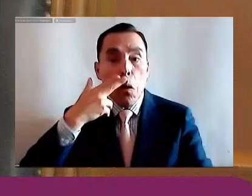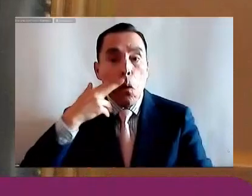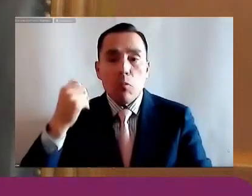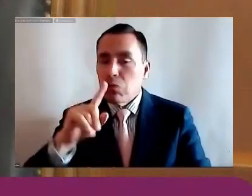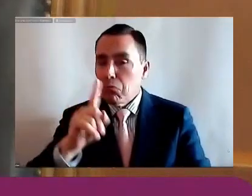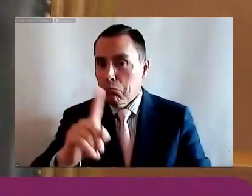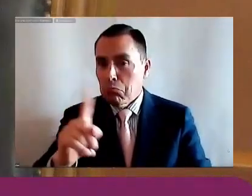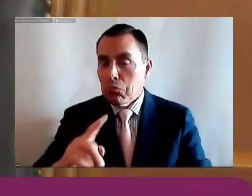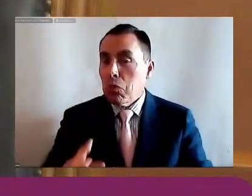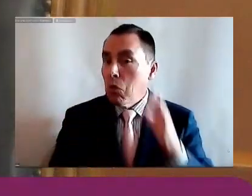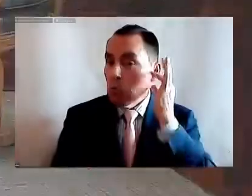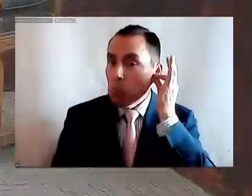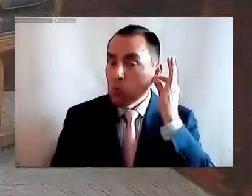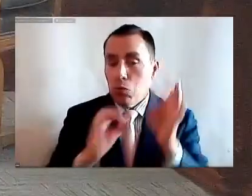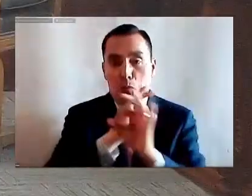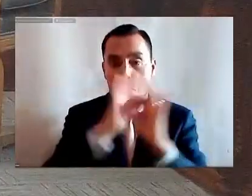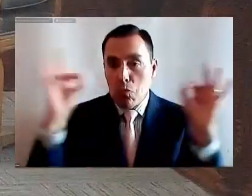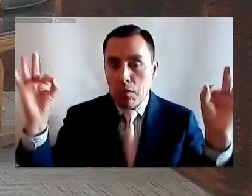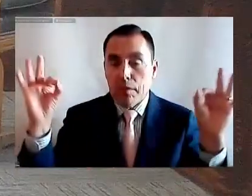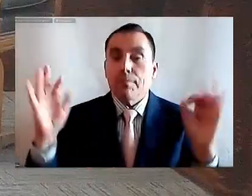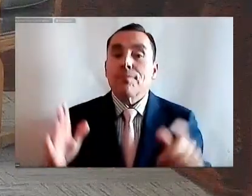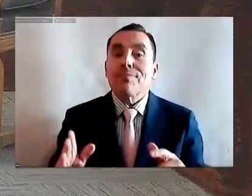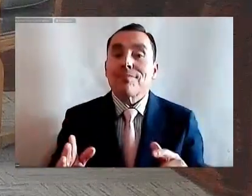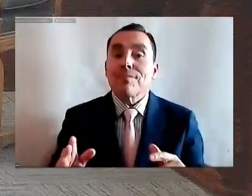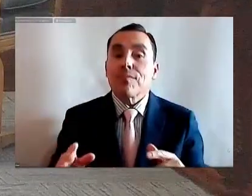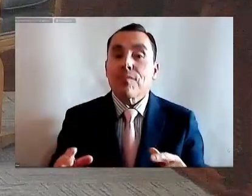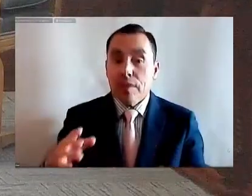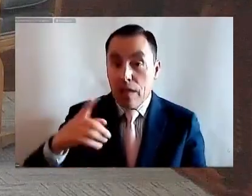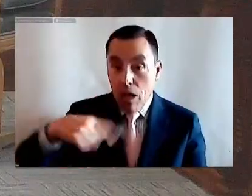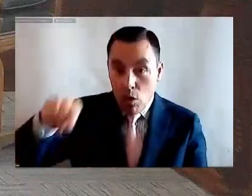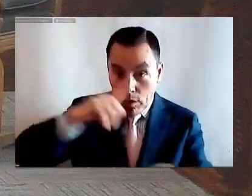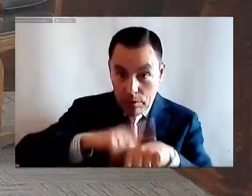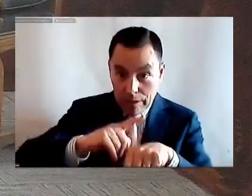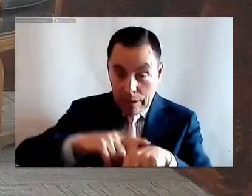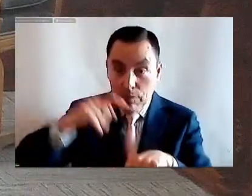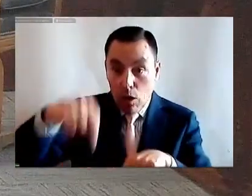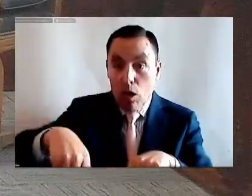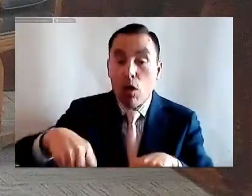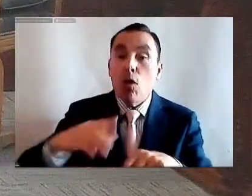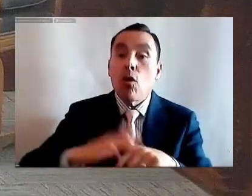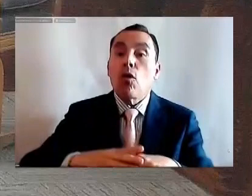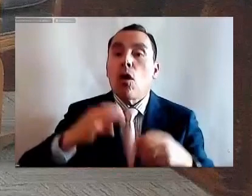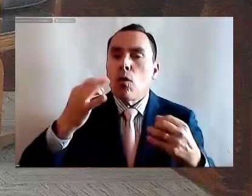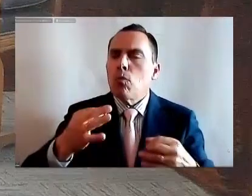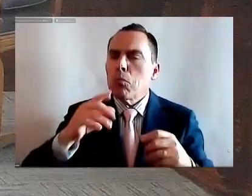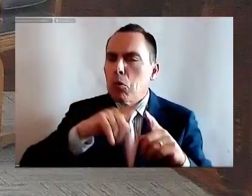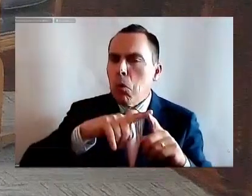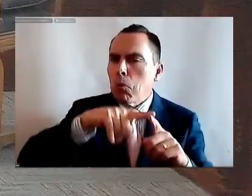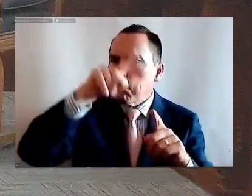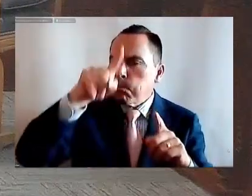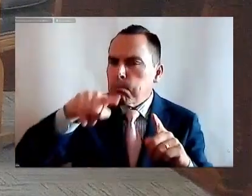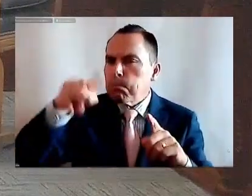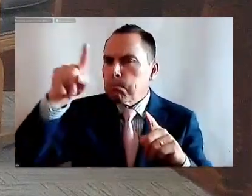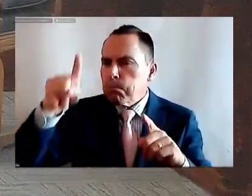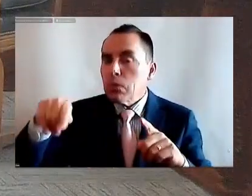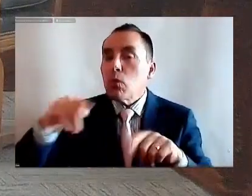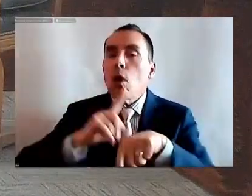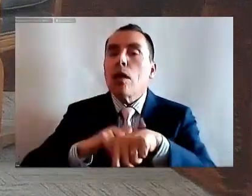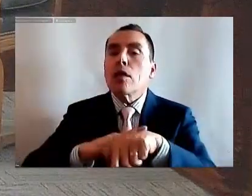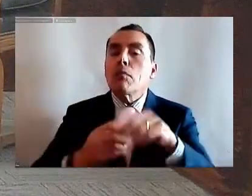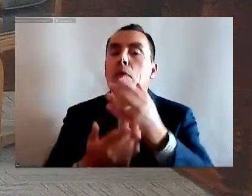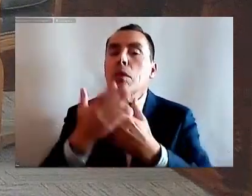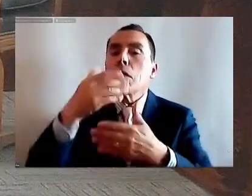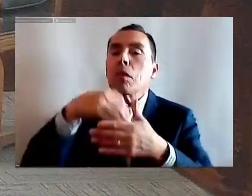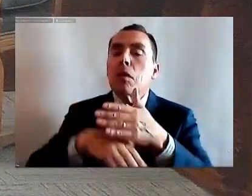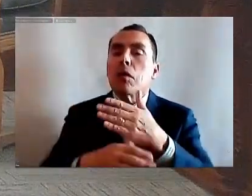mujeres nunca lo han vivido así. Entonces los tiempos de las mujeres son más sinuosos, la limitación de jornada no